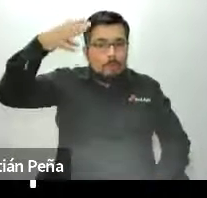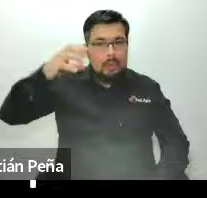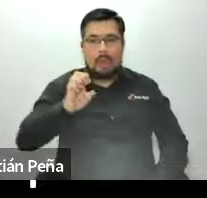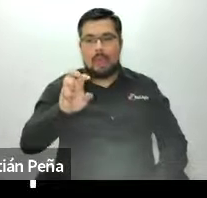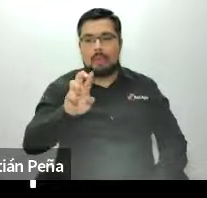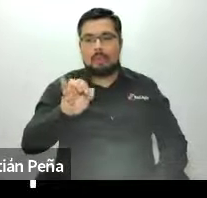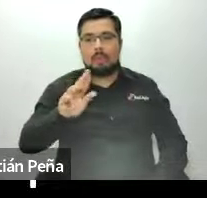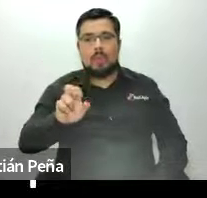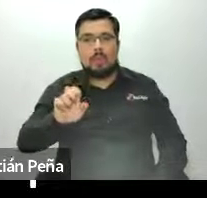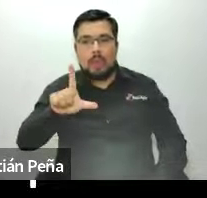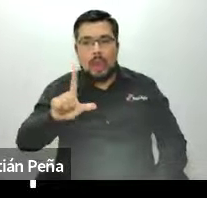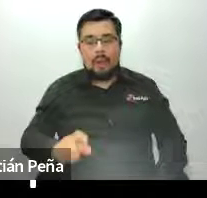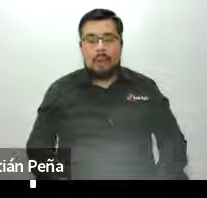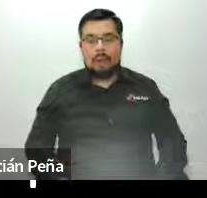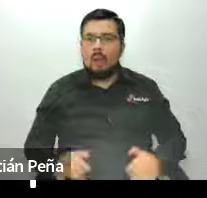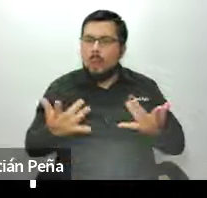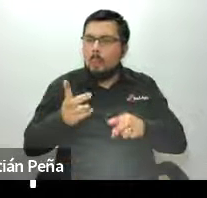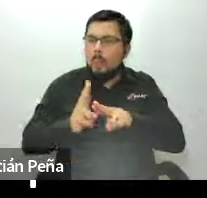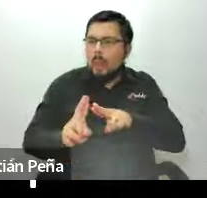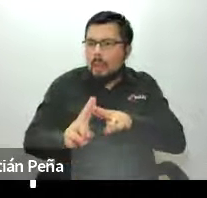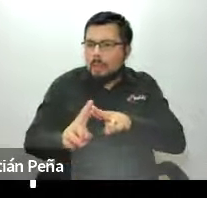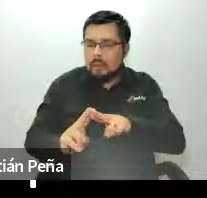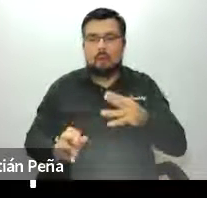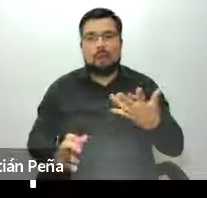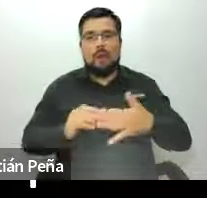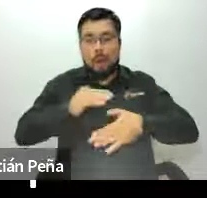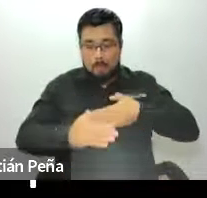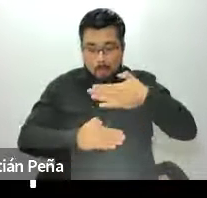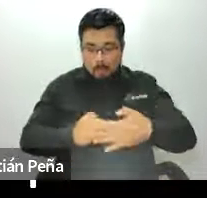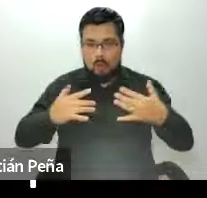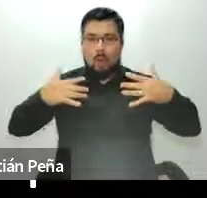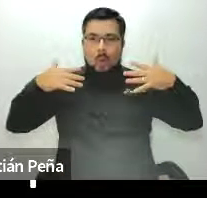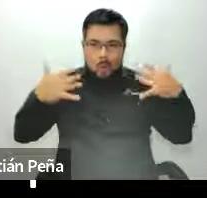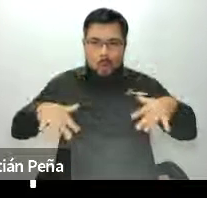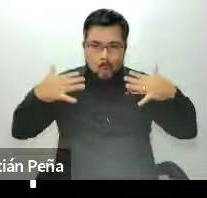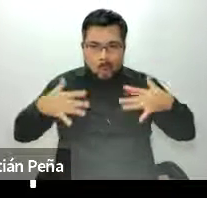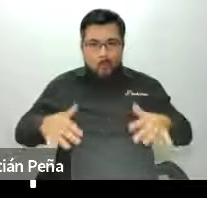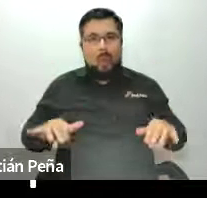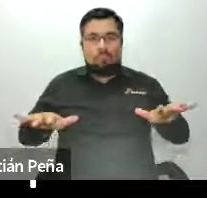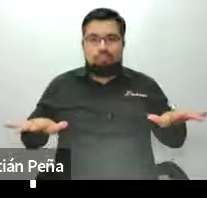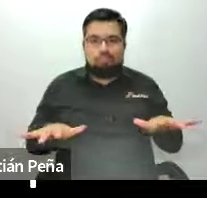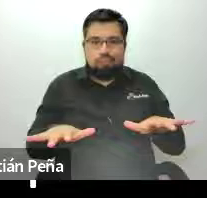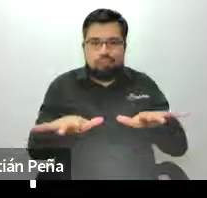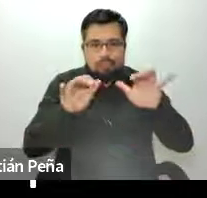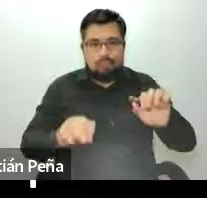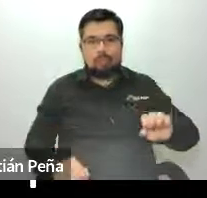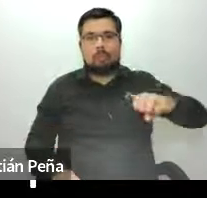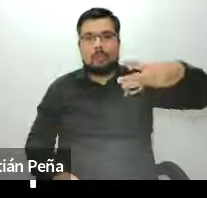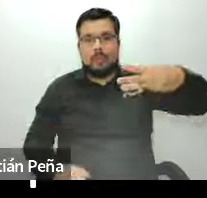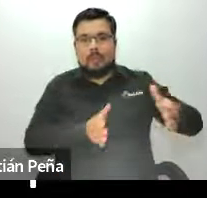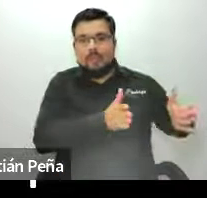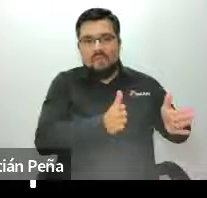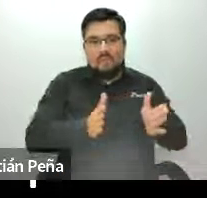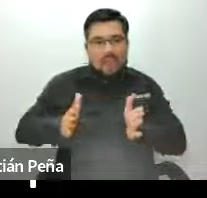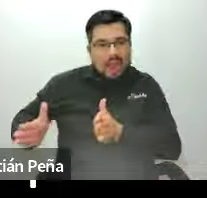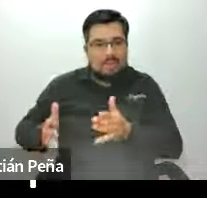bien intenso el proceso. Ya tuvimos 3 fases principalmente, que son estas que les estamos mostrando acá, que